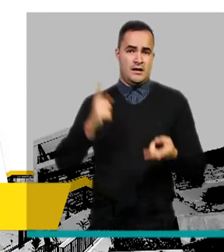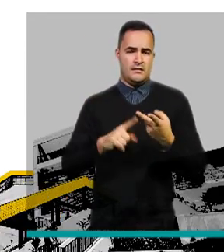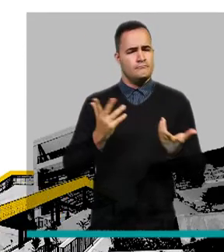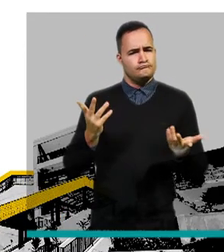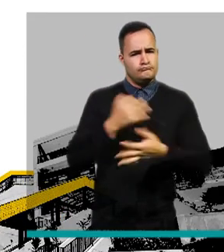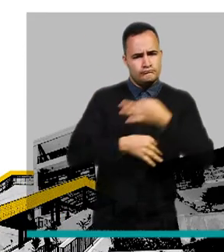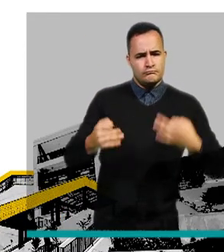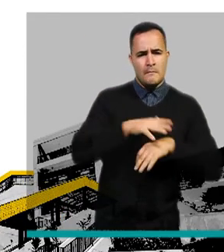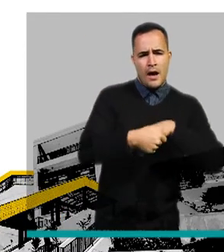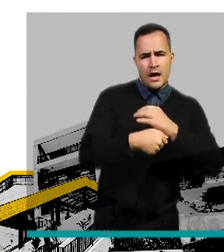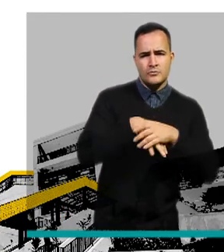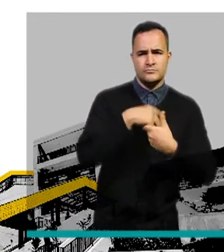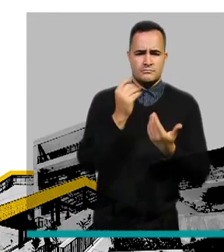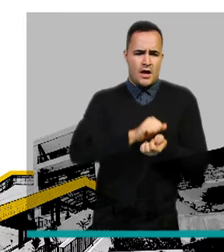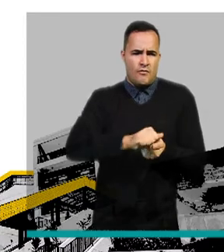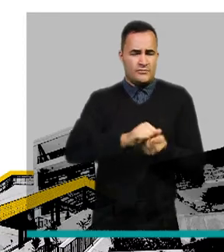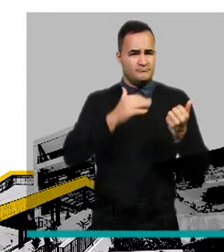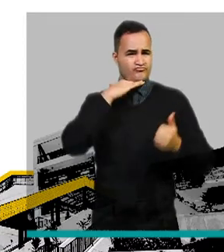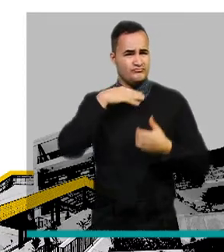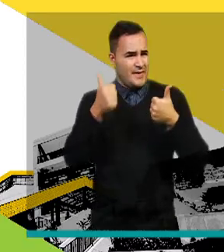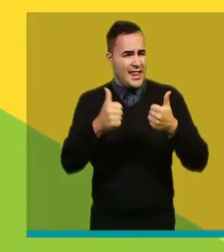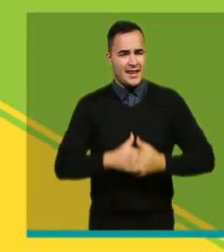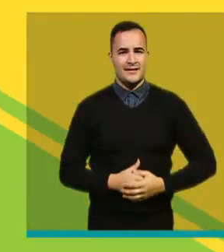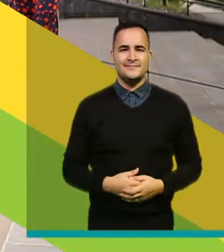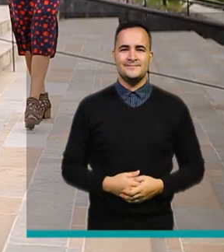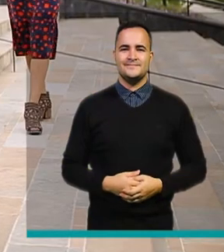Lavar las manos con agua y jabón es suficiente.